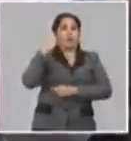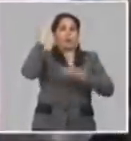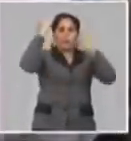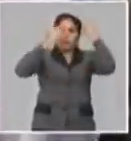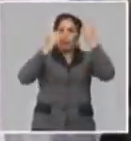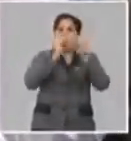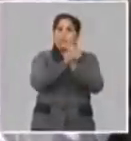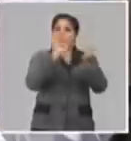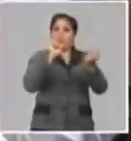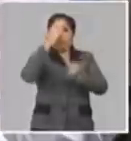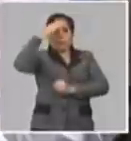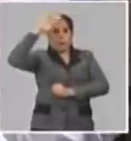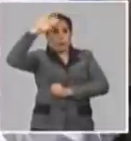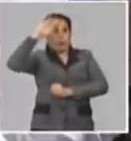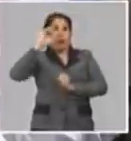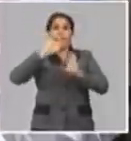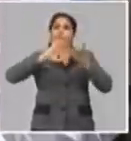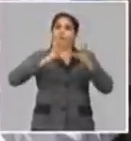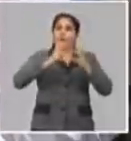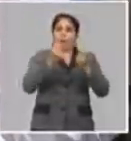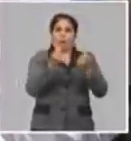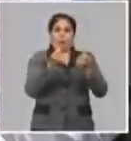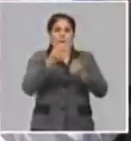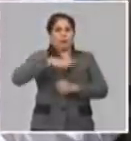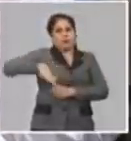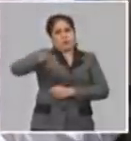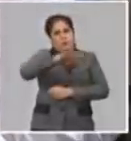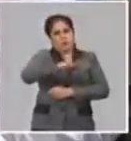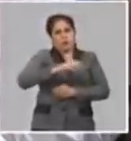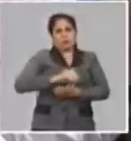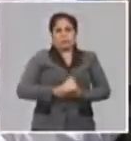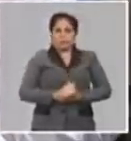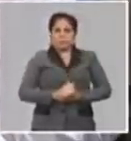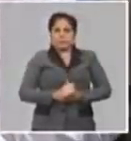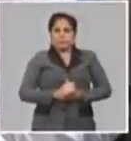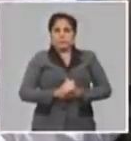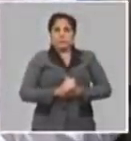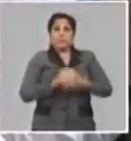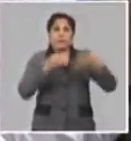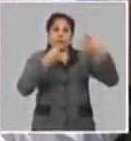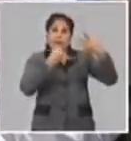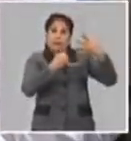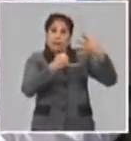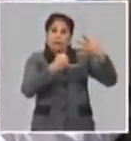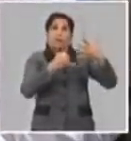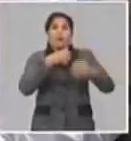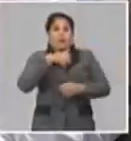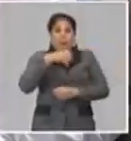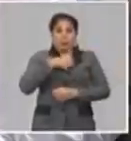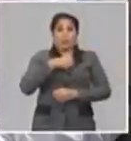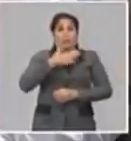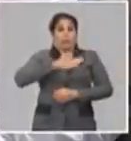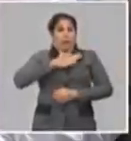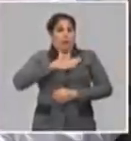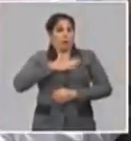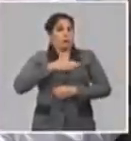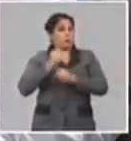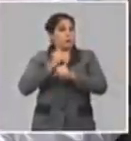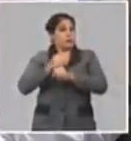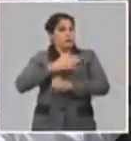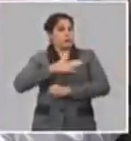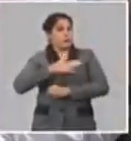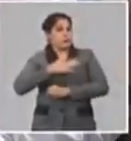soberanía y de nuestro modelo económico y social. Sexto, dotar de mayor autonomía de gestión